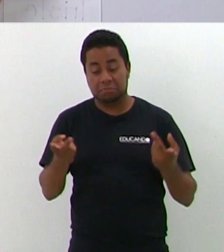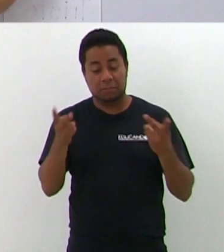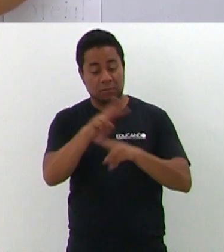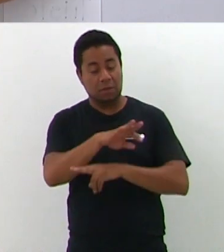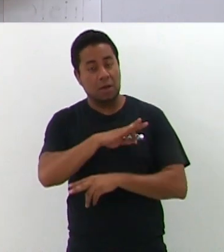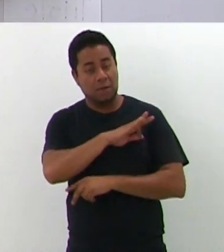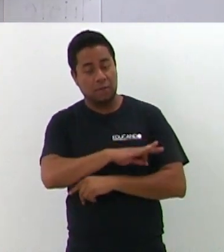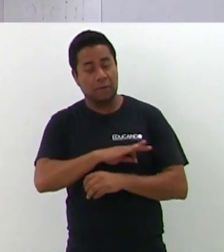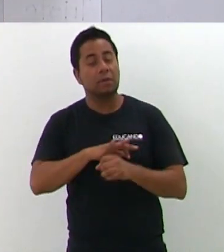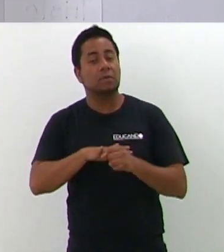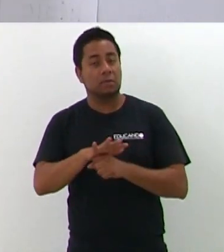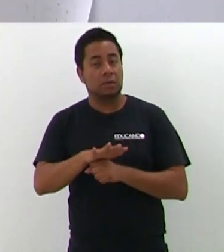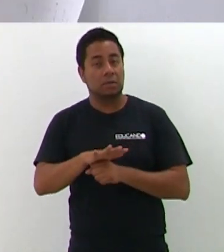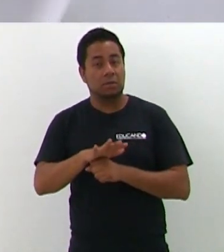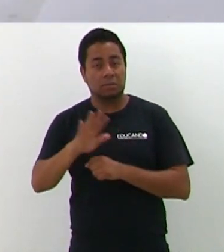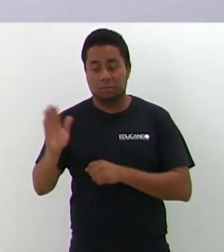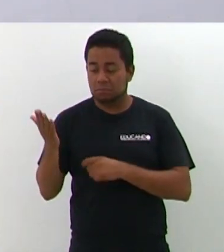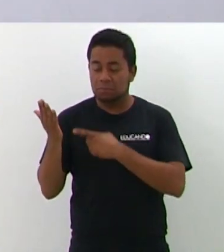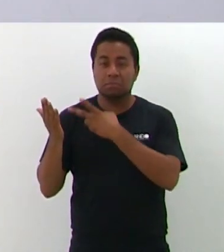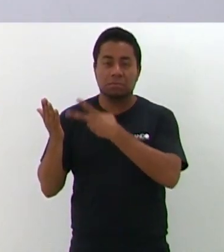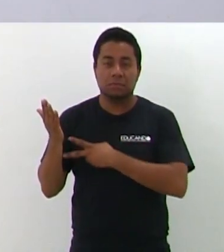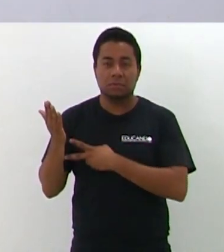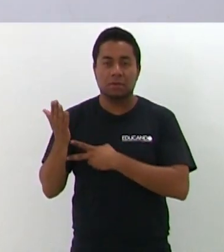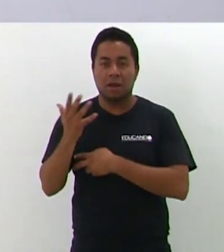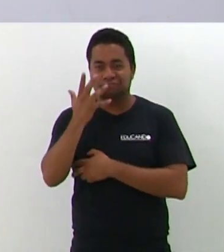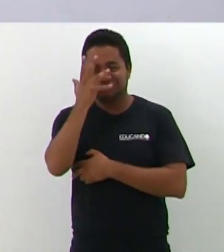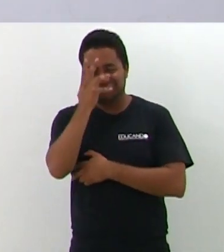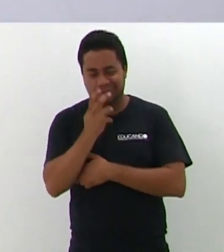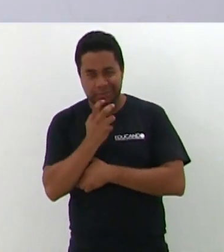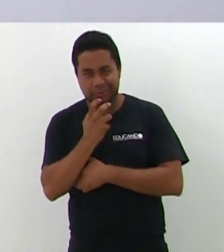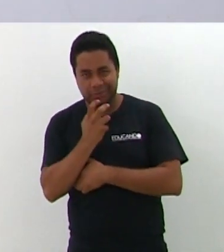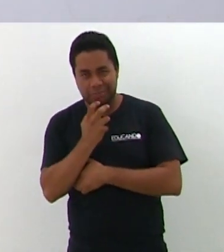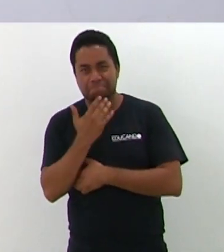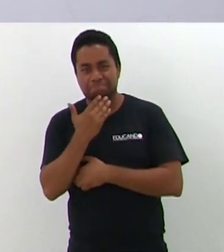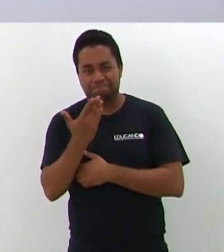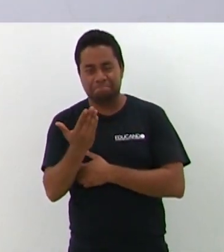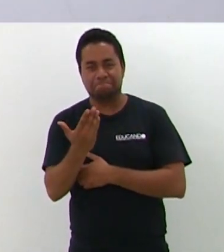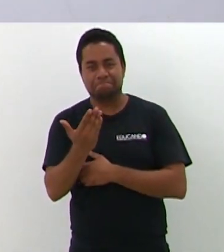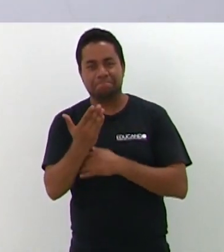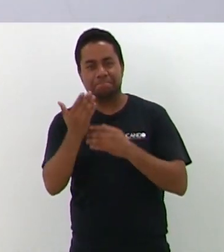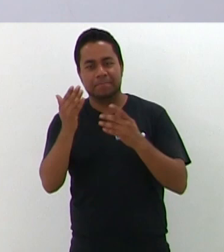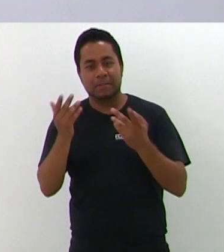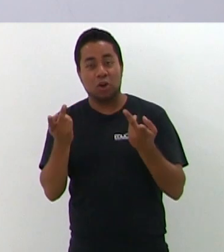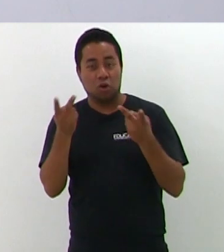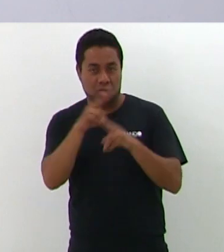¿Lo contrario de feliz es? Sí, triste.